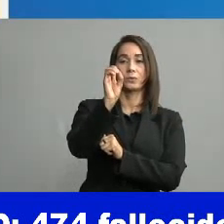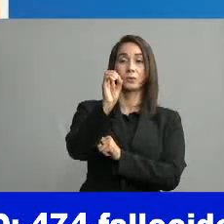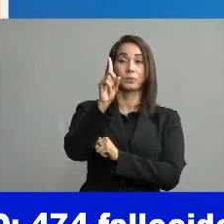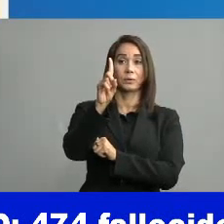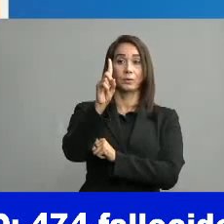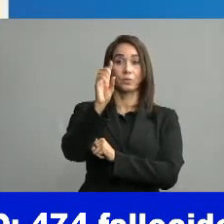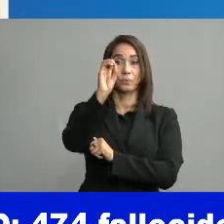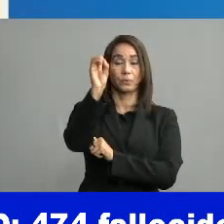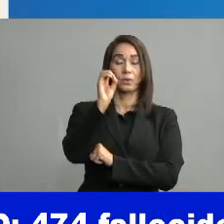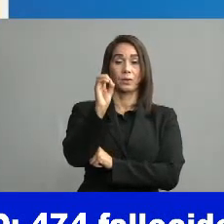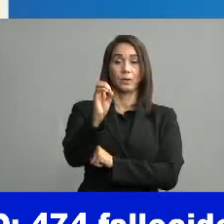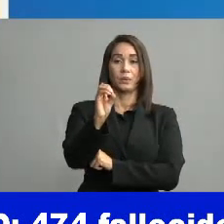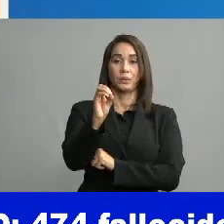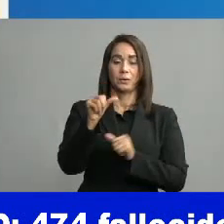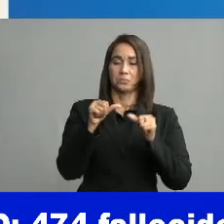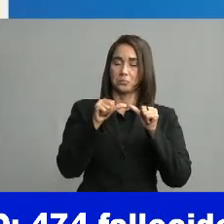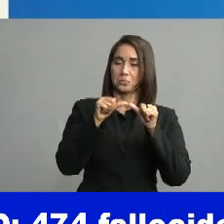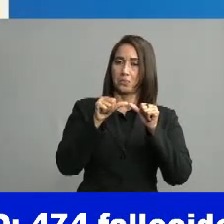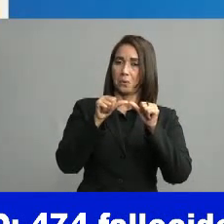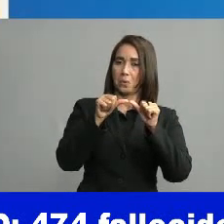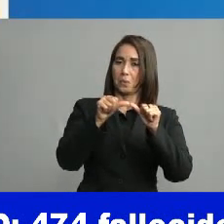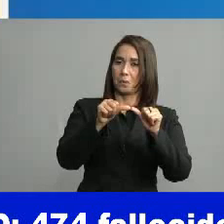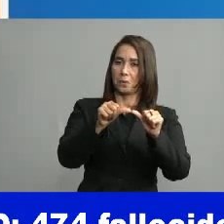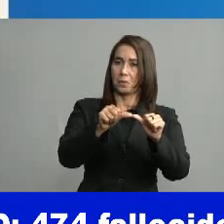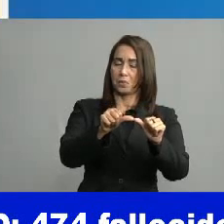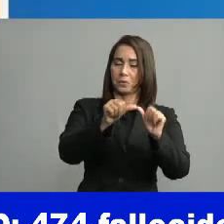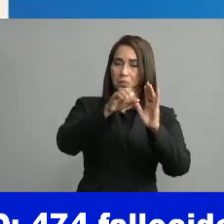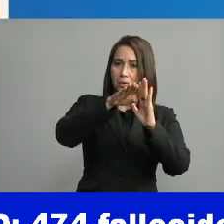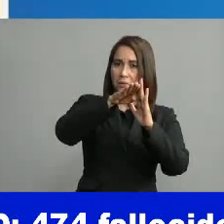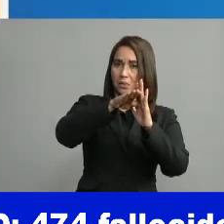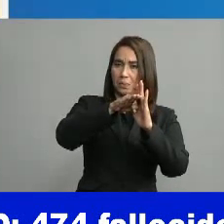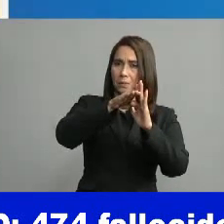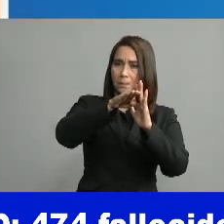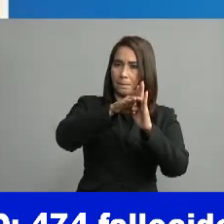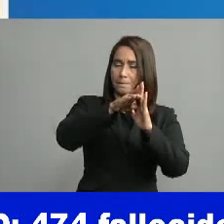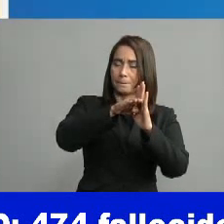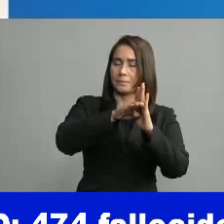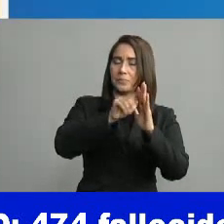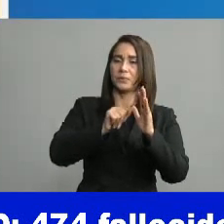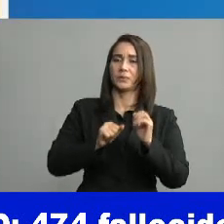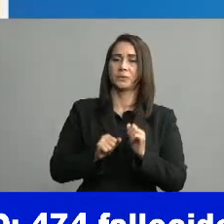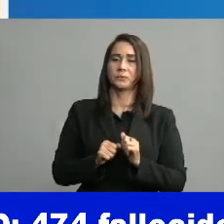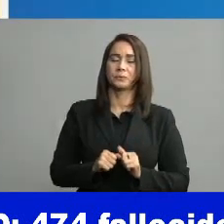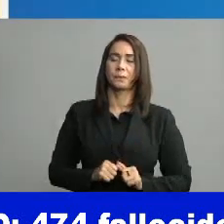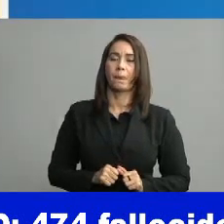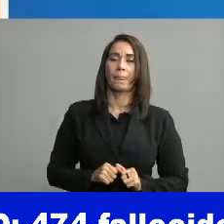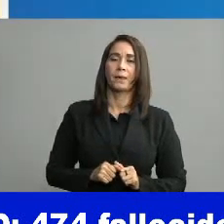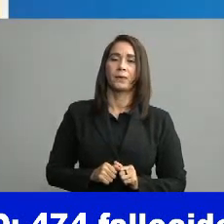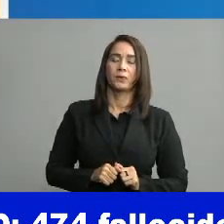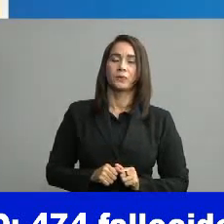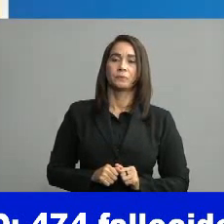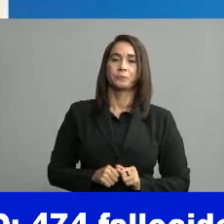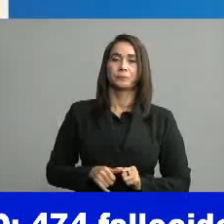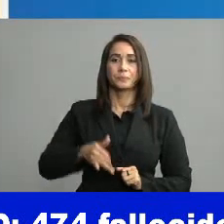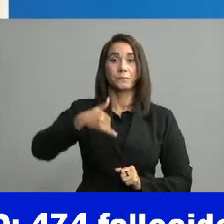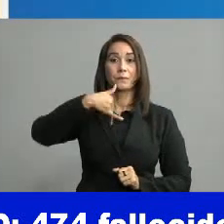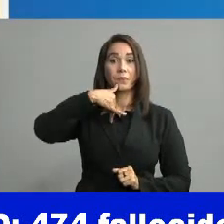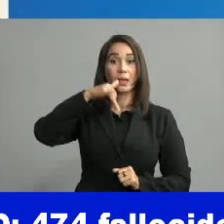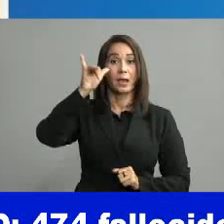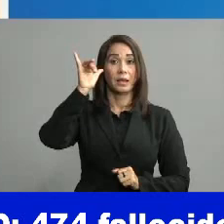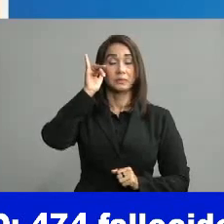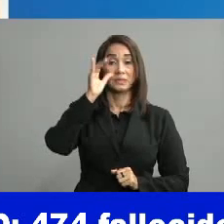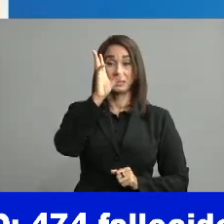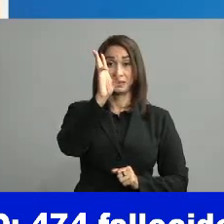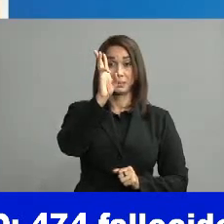3.01%, continuando su línea de descenso. En el día de ayer ocurrieron